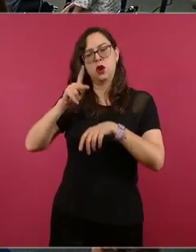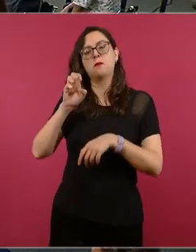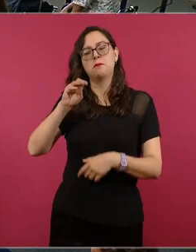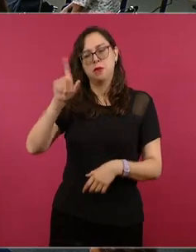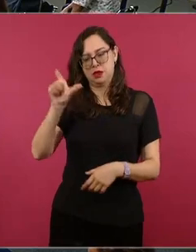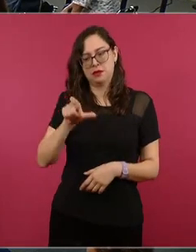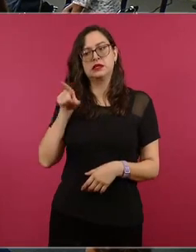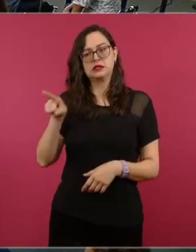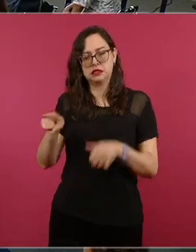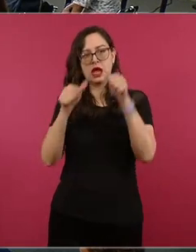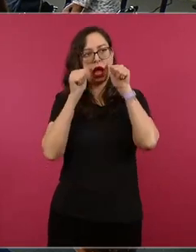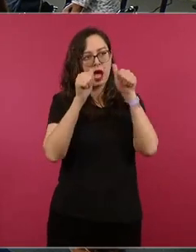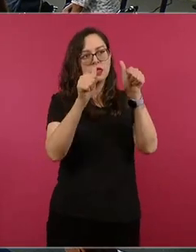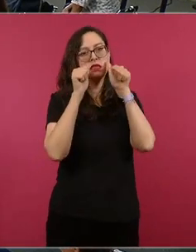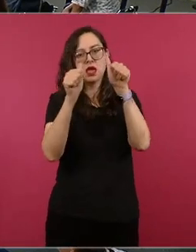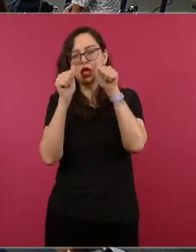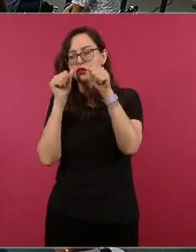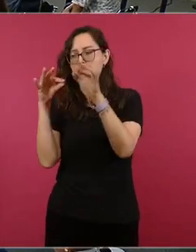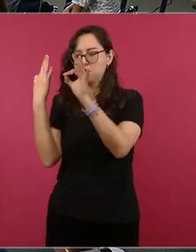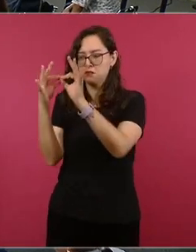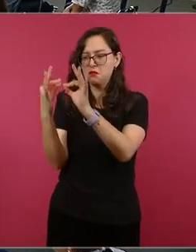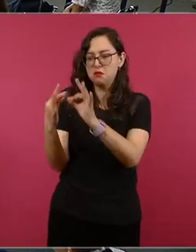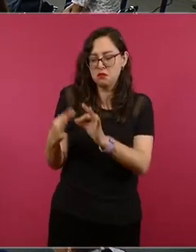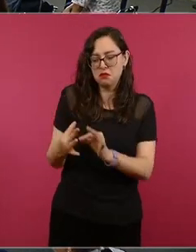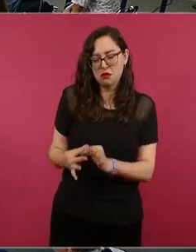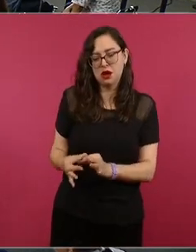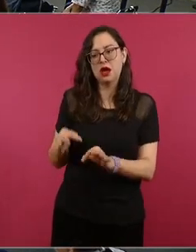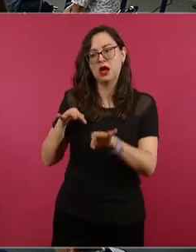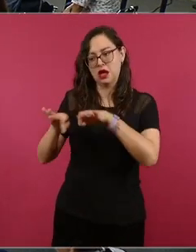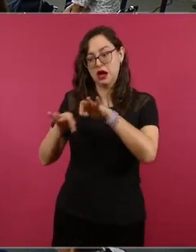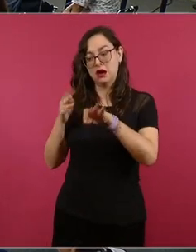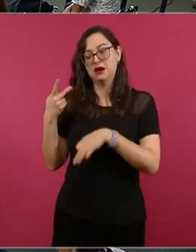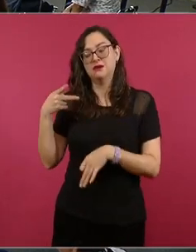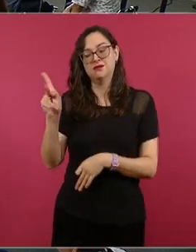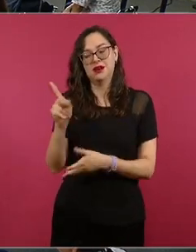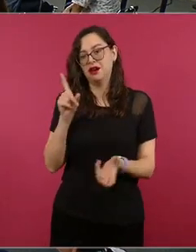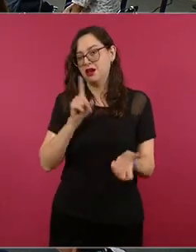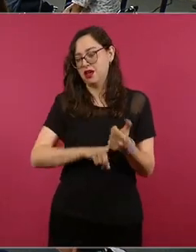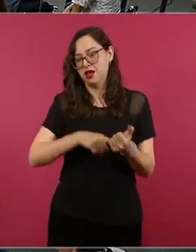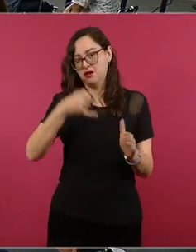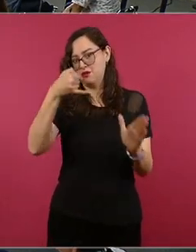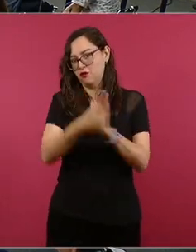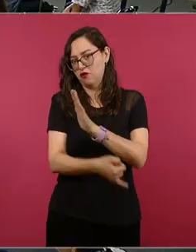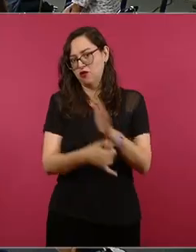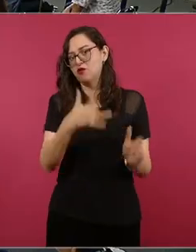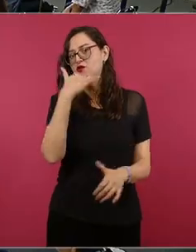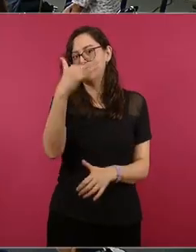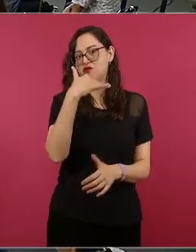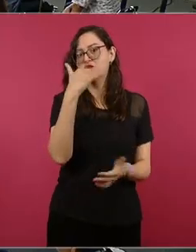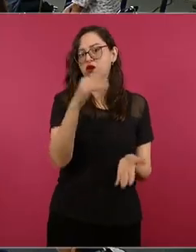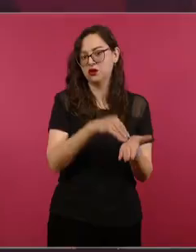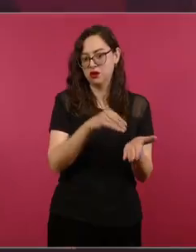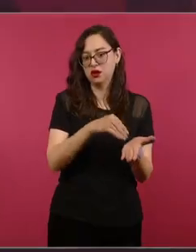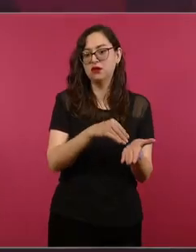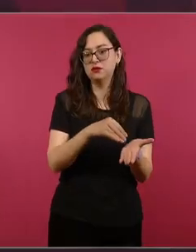pero las prácticas se vienen haciendo desde hace muchos años, de sexenios anteriores. Sí, que venga y que además